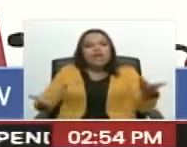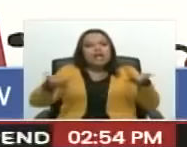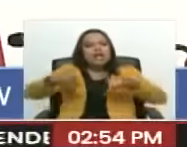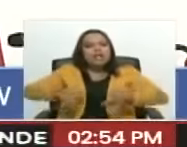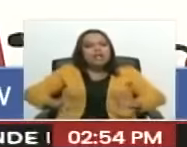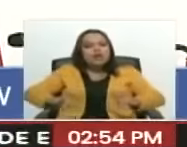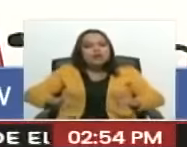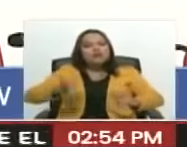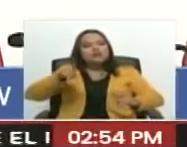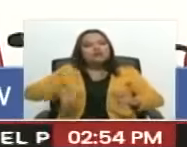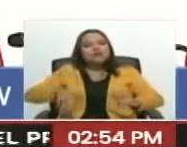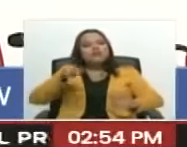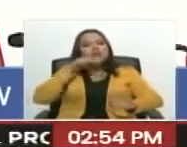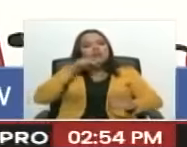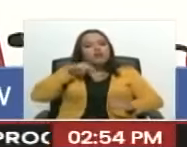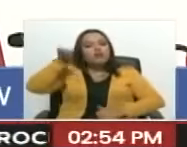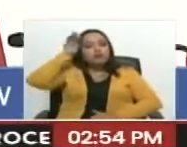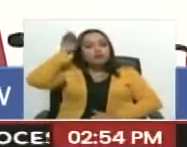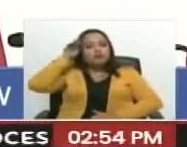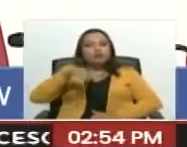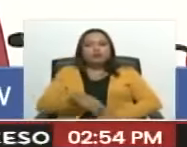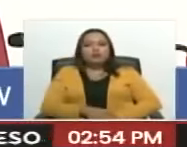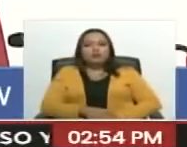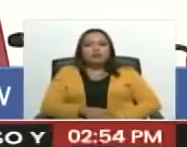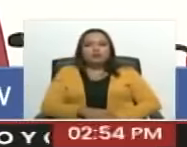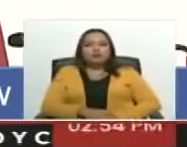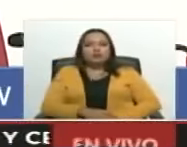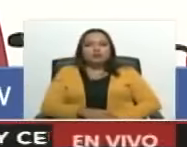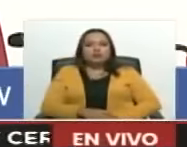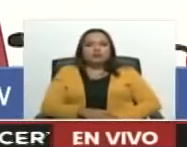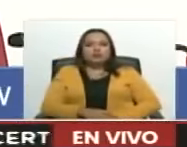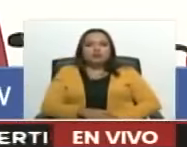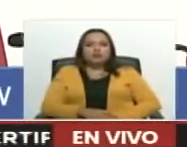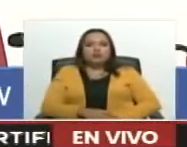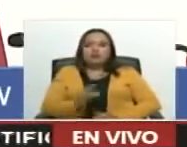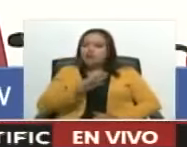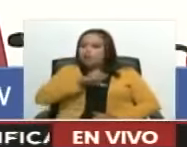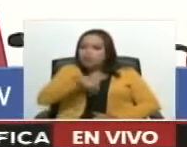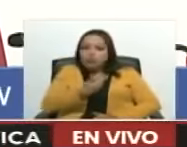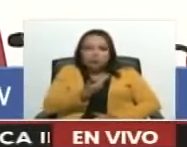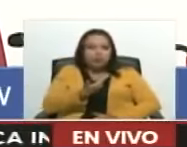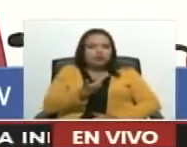a las generaciones futuras. No vale quedarse